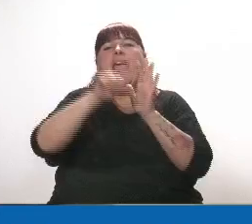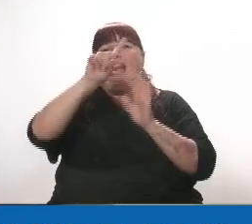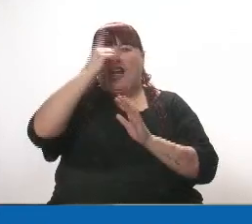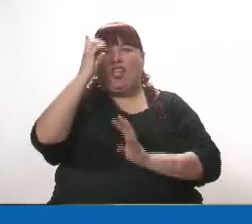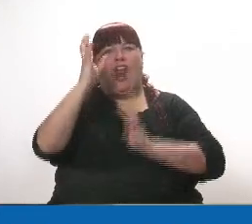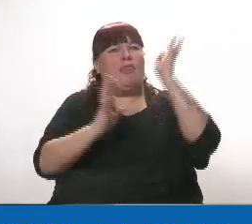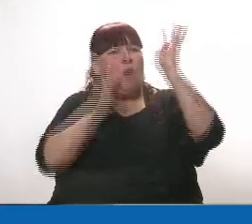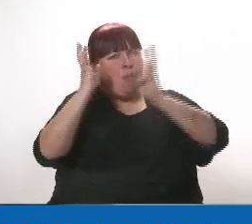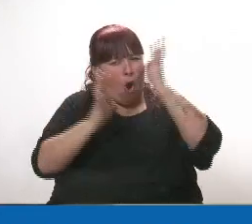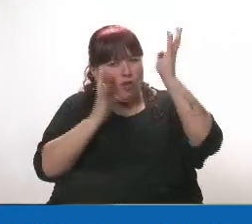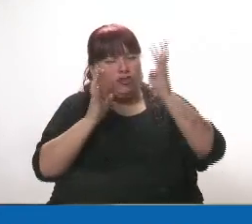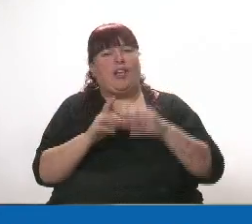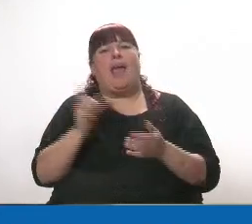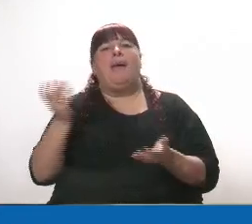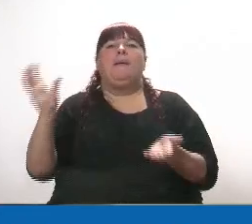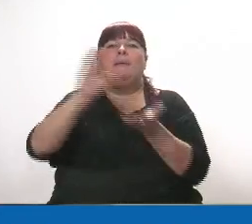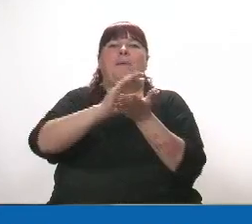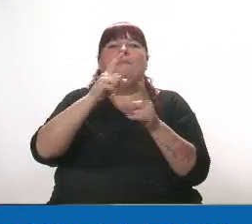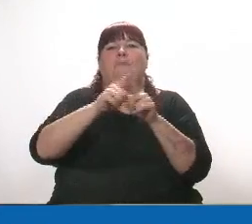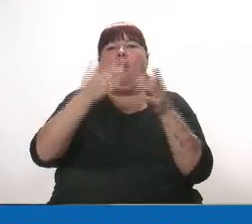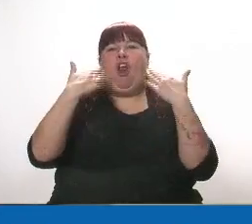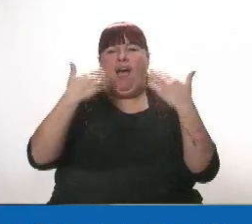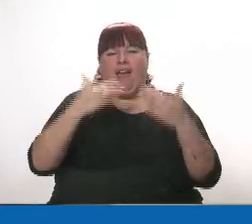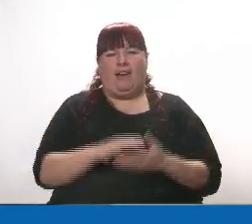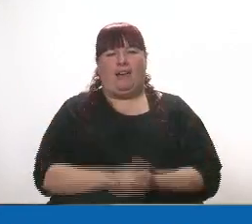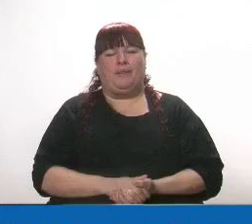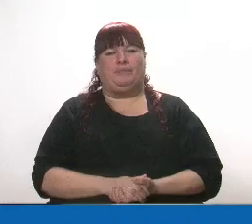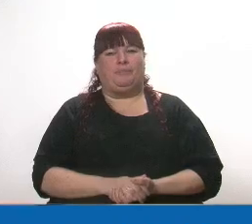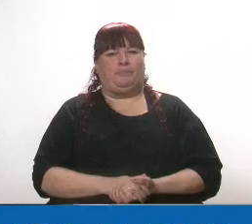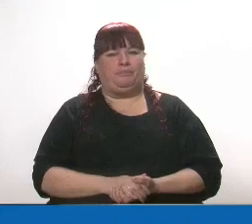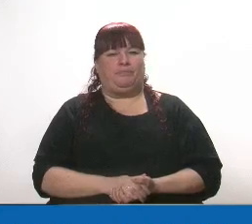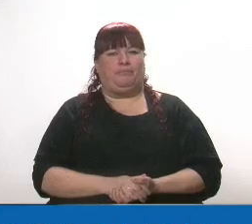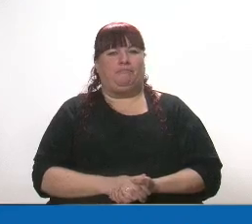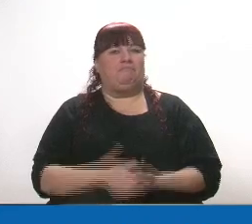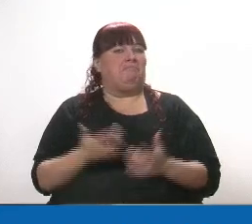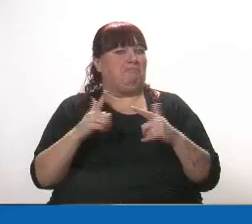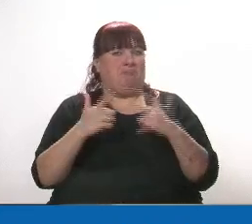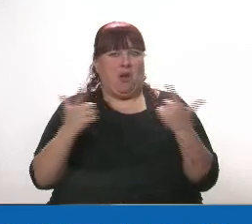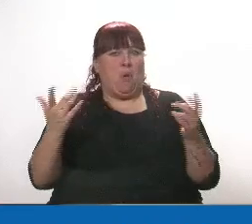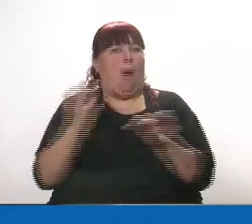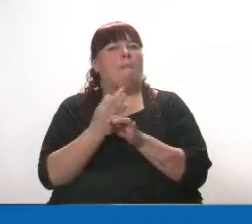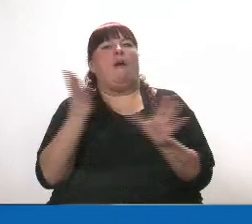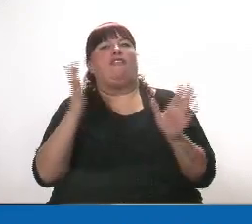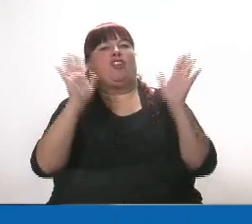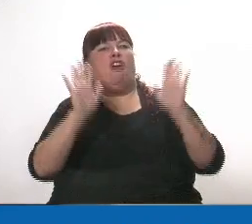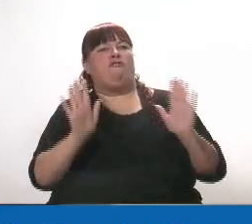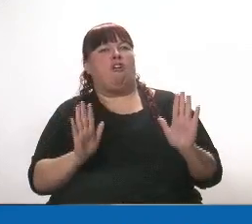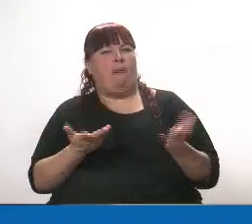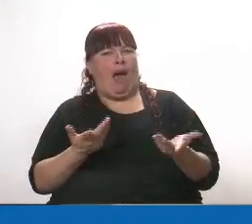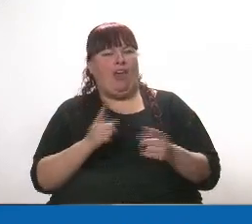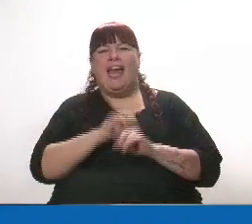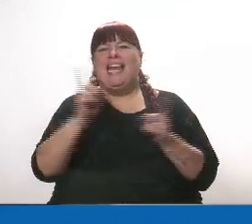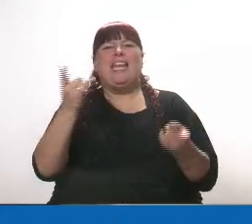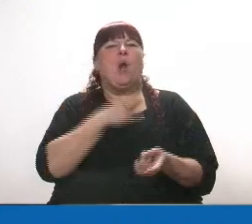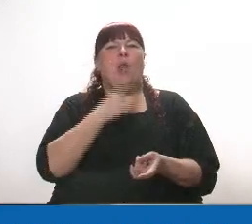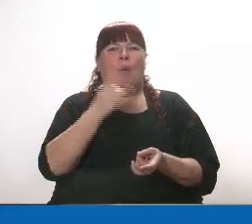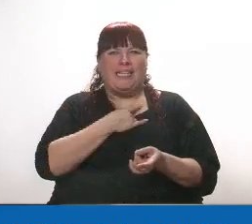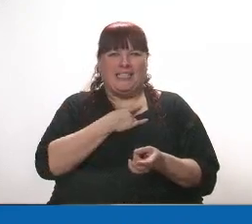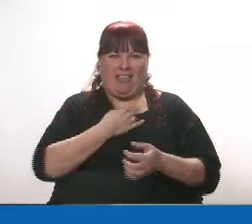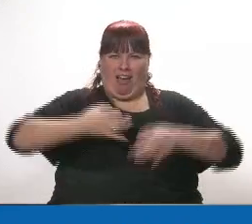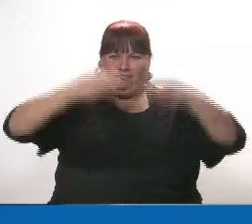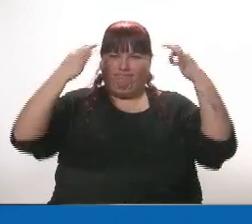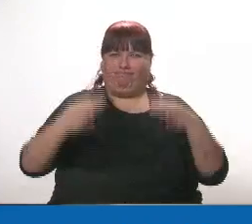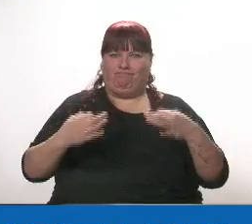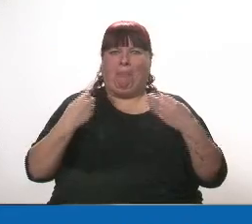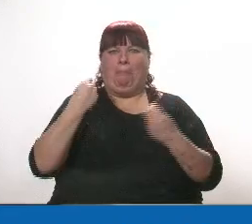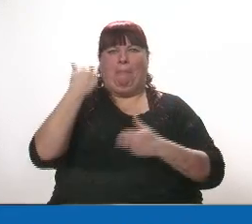bosque la compensación de oxígeno ahora no tenemos profesionales formados para eso ni una universidad que esté a la altura de